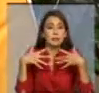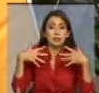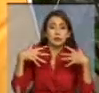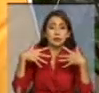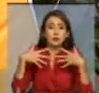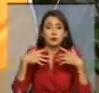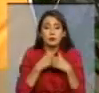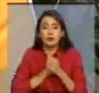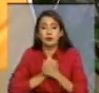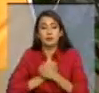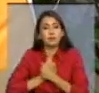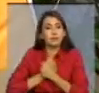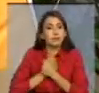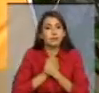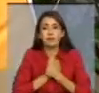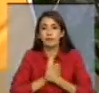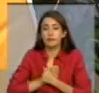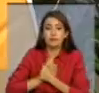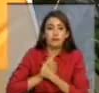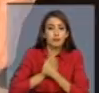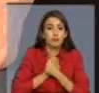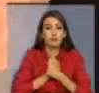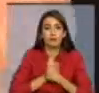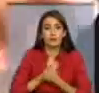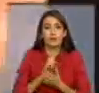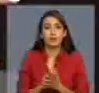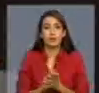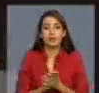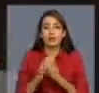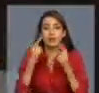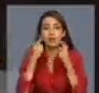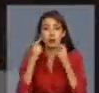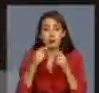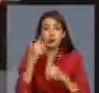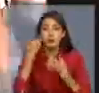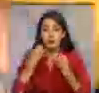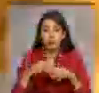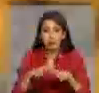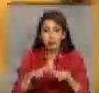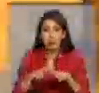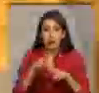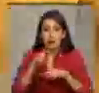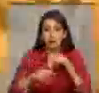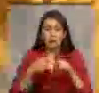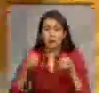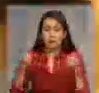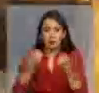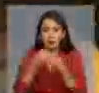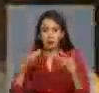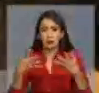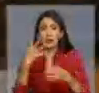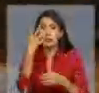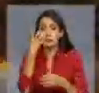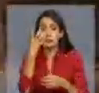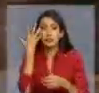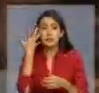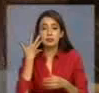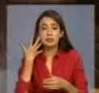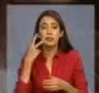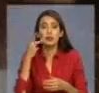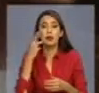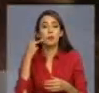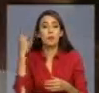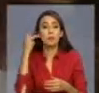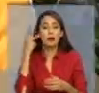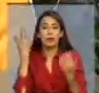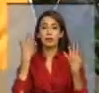con mi madre ya fue algo irreversible. Pero su tragedia no terminó ahí, ya que a los 15 días de haber sufrido el percance, su padre también